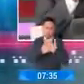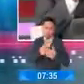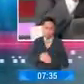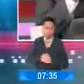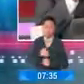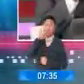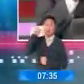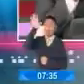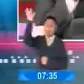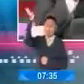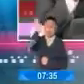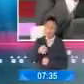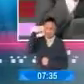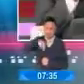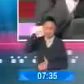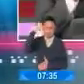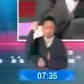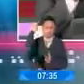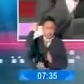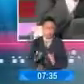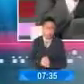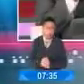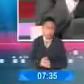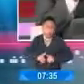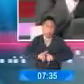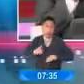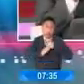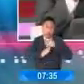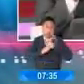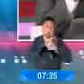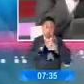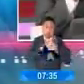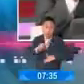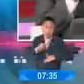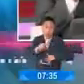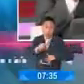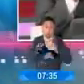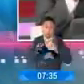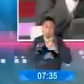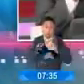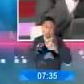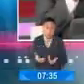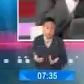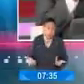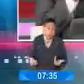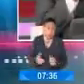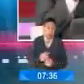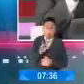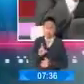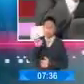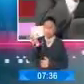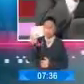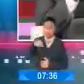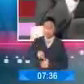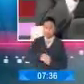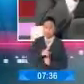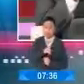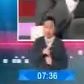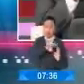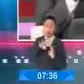está vinculado, que sea sancionado, pero si no está vinculado, si no ha cometido ningún delito, que no sea tomado como un